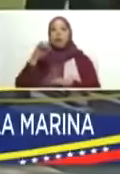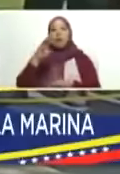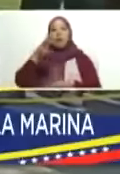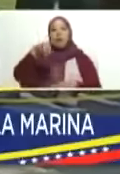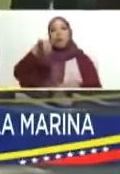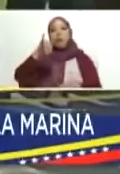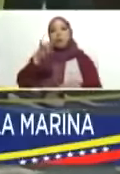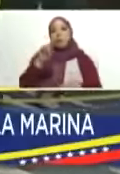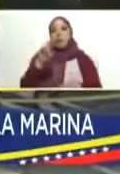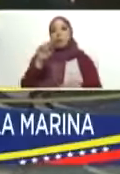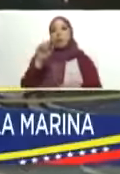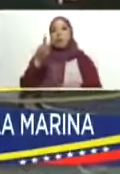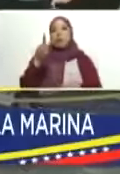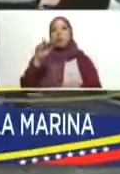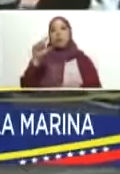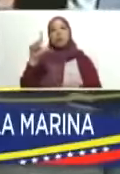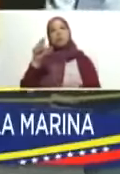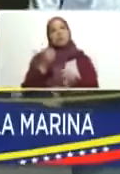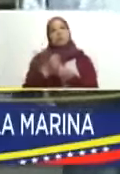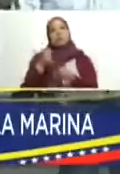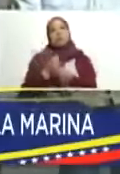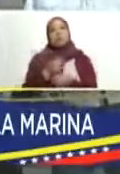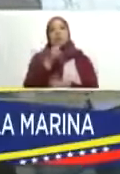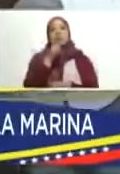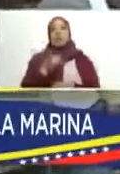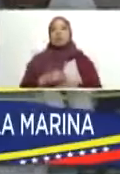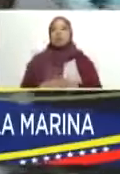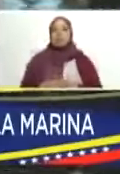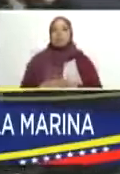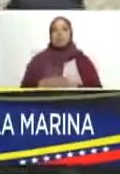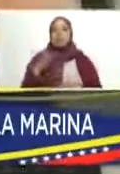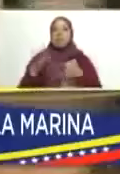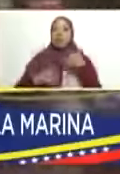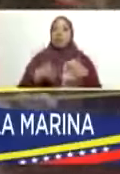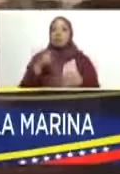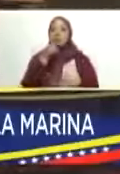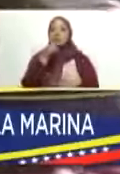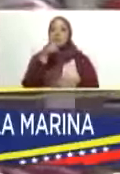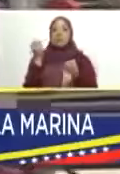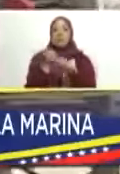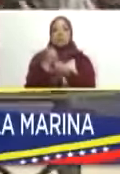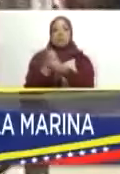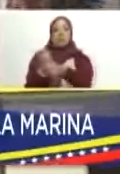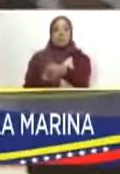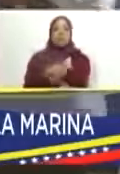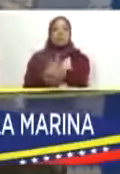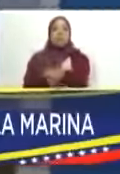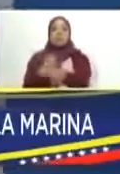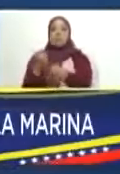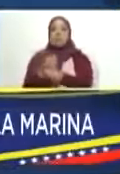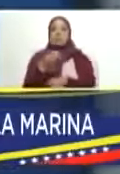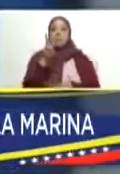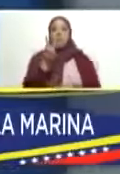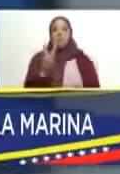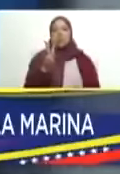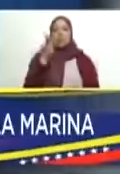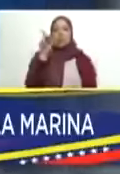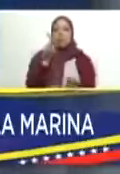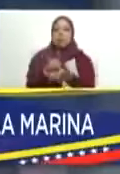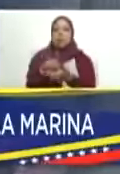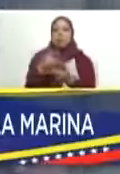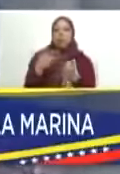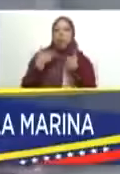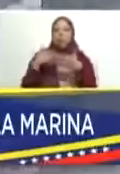regalo de cumpleaños. Yo le invito aquí, presidente, a develar este hito que está dedicado a la Armada, una obra de 2 kilómetros de